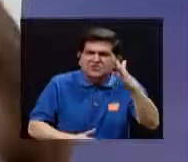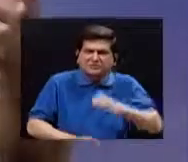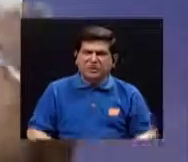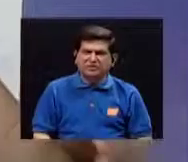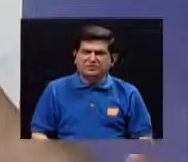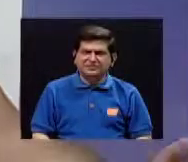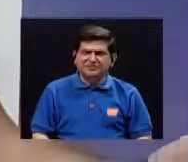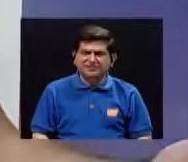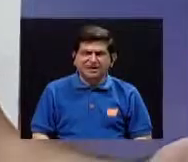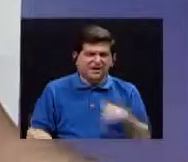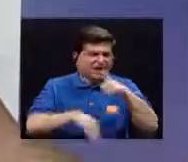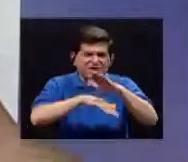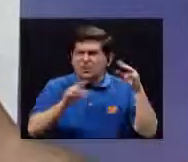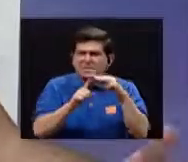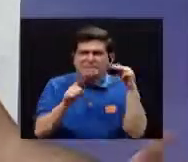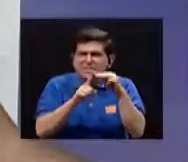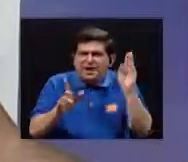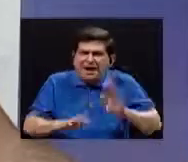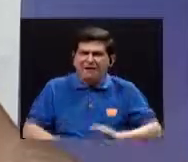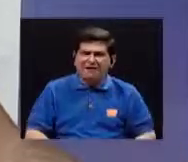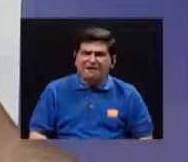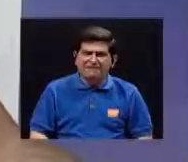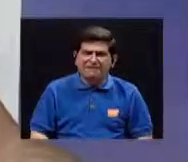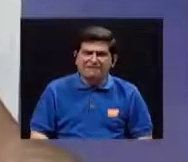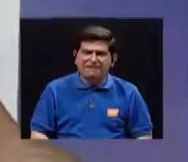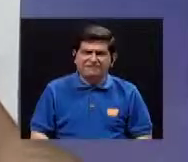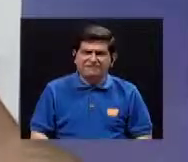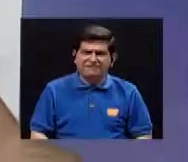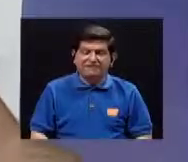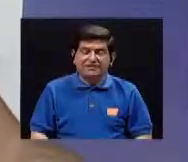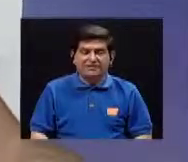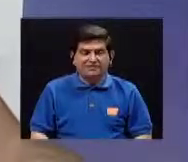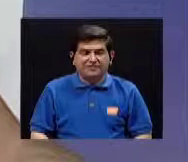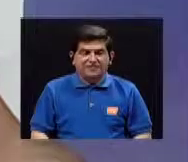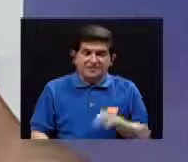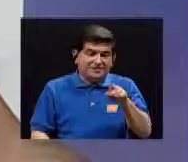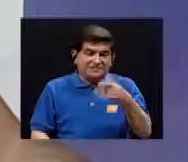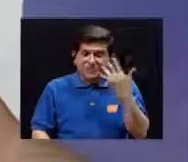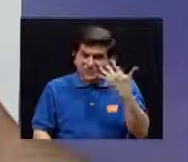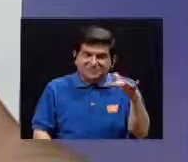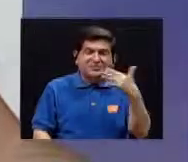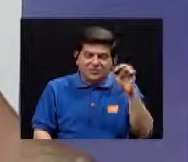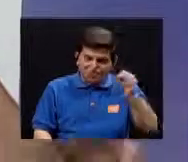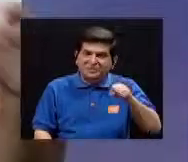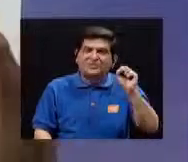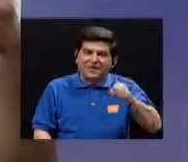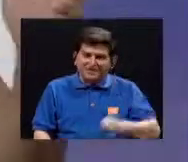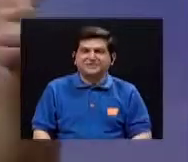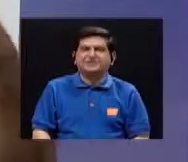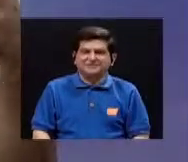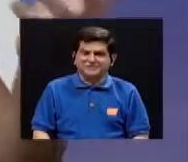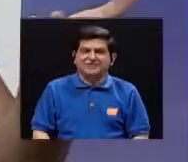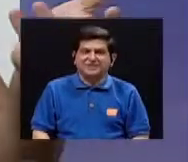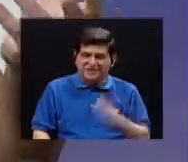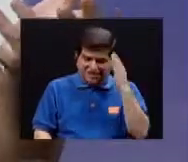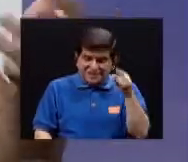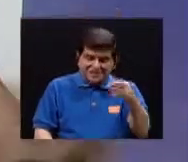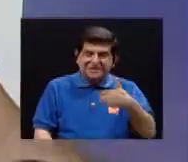exacto y no contesta y no manda mensajes y entonces es que esto es demasiado parecido como